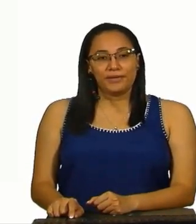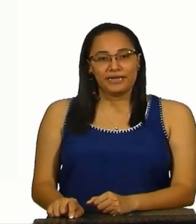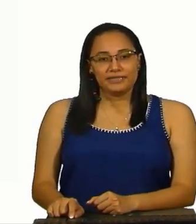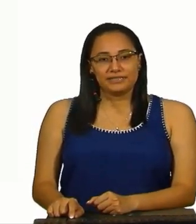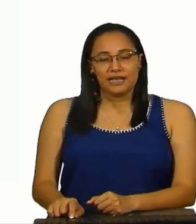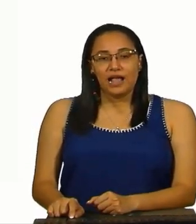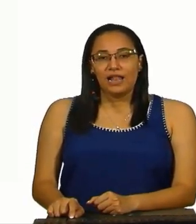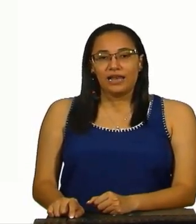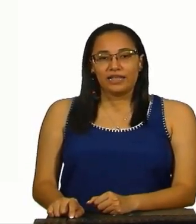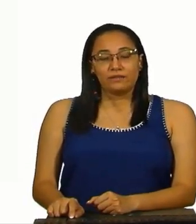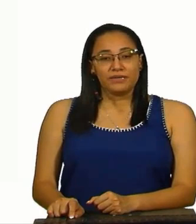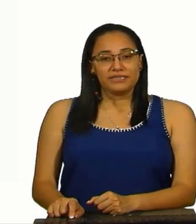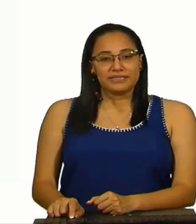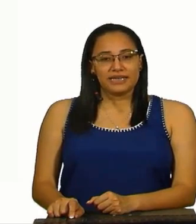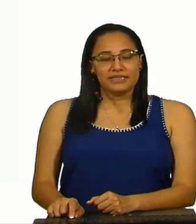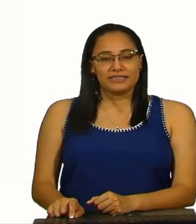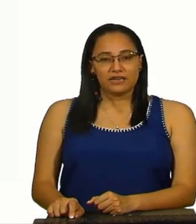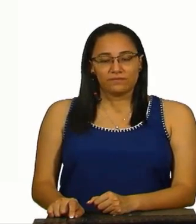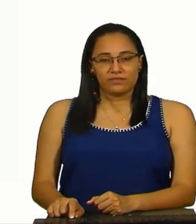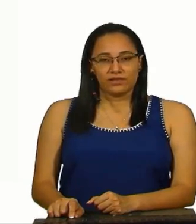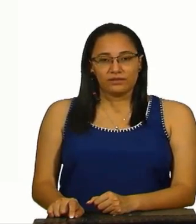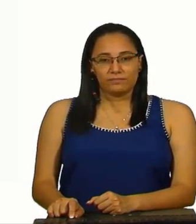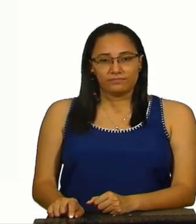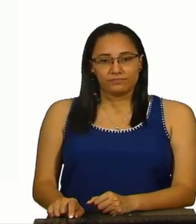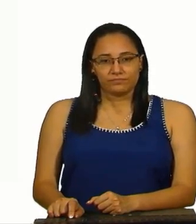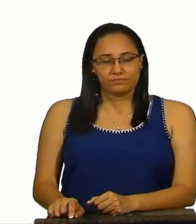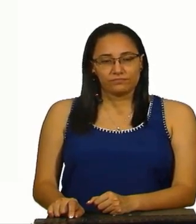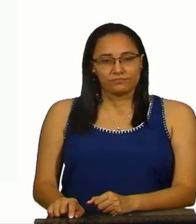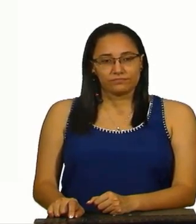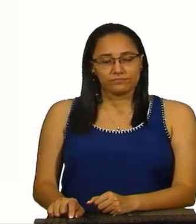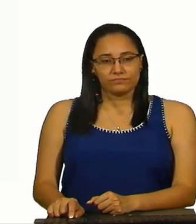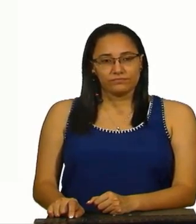leerlo. Please let me say something.